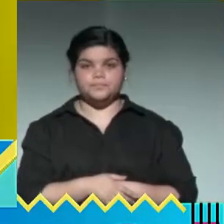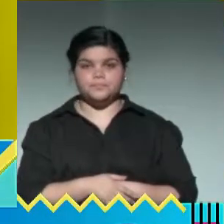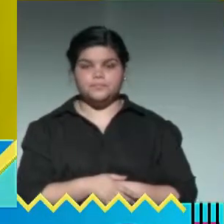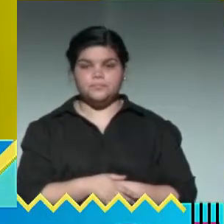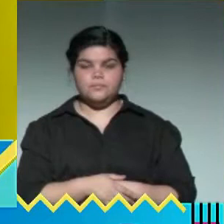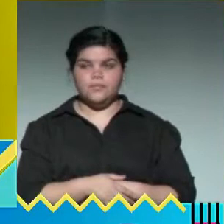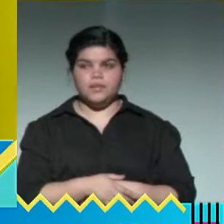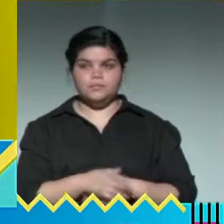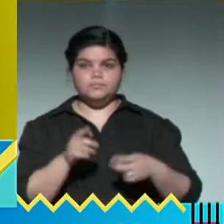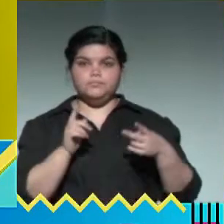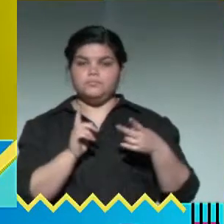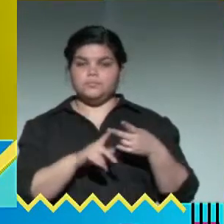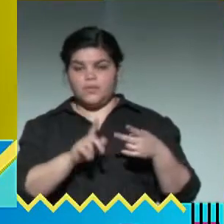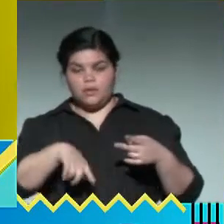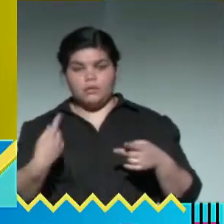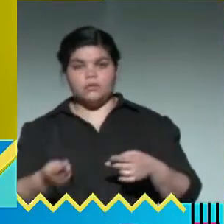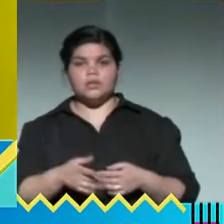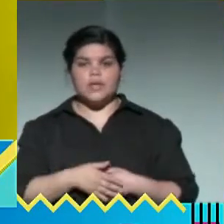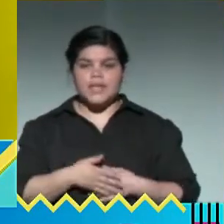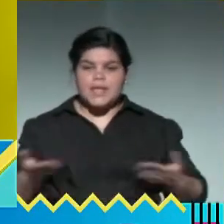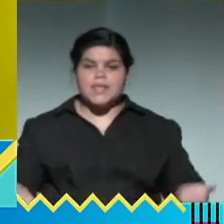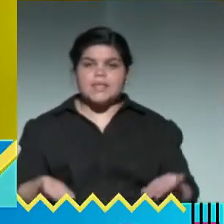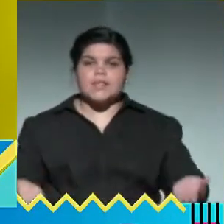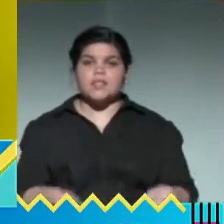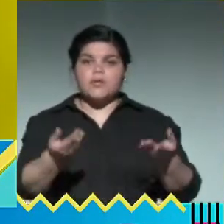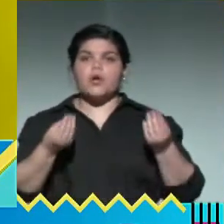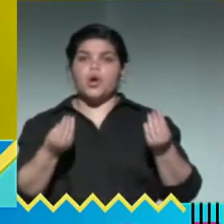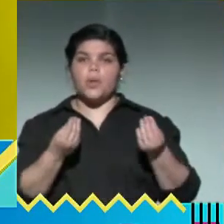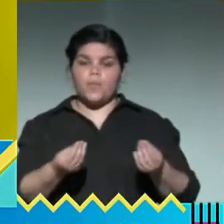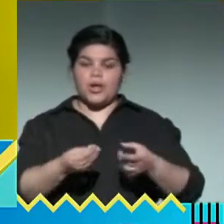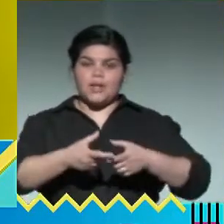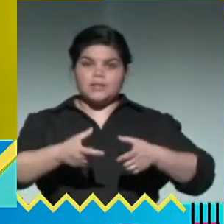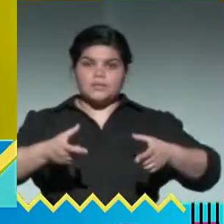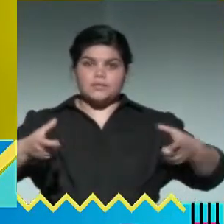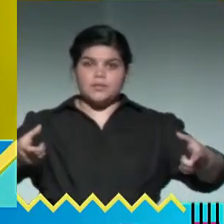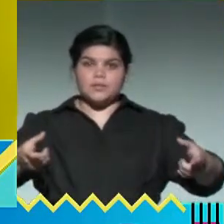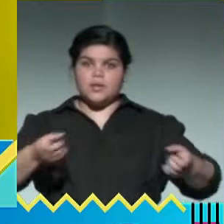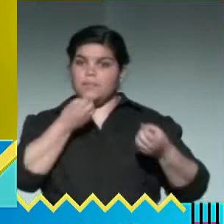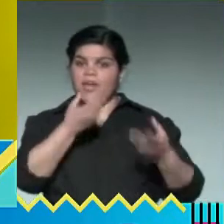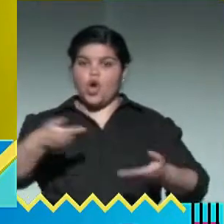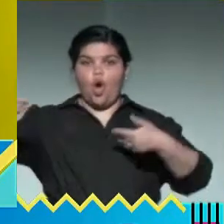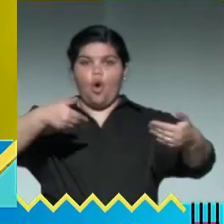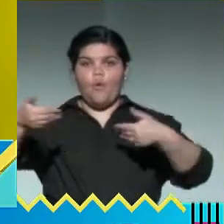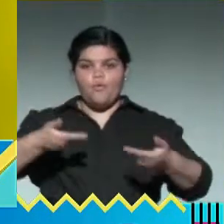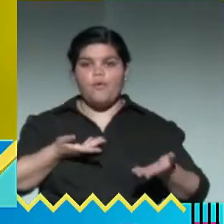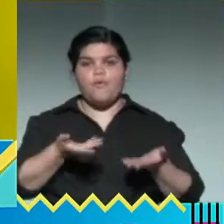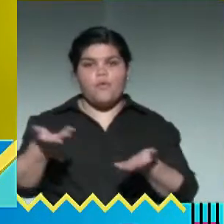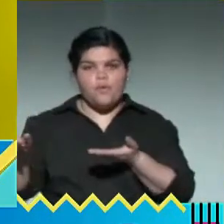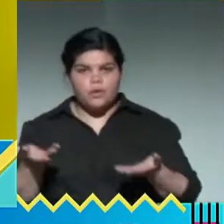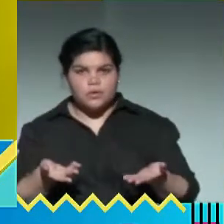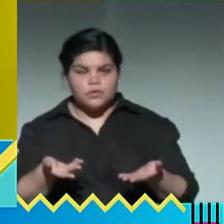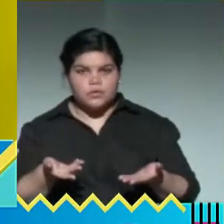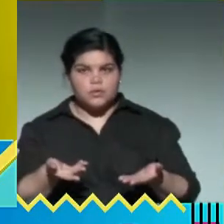el incentivo tiene que ser sobre el crecimiento de la inversión y la oferta. Cuando vos ves Argentina, digamos, antes de